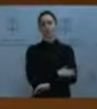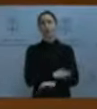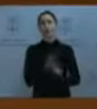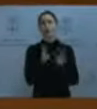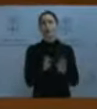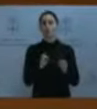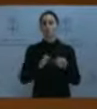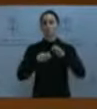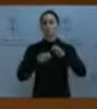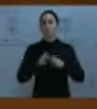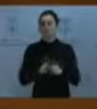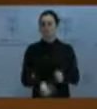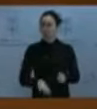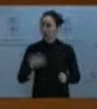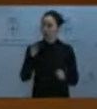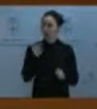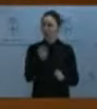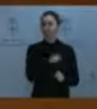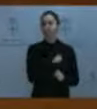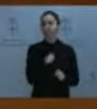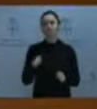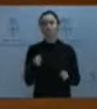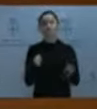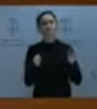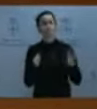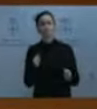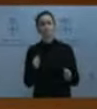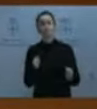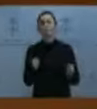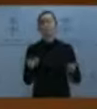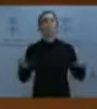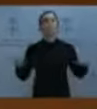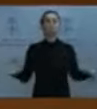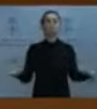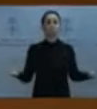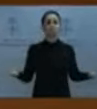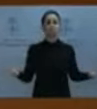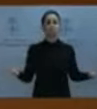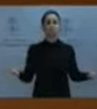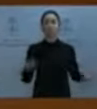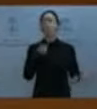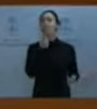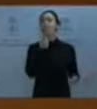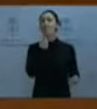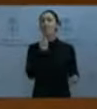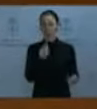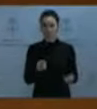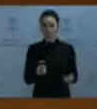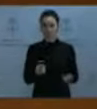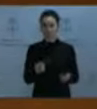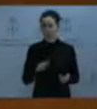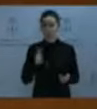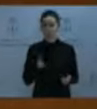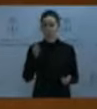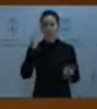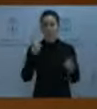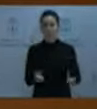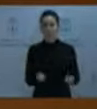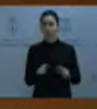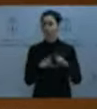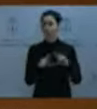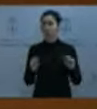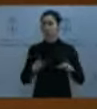autónoma que salió claramente a decir que el reparto había sido lesivo fue la asturiana. ¿Escuchó usted a la consejera